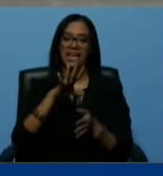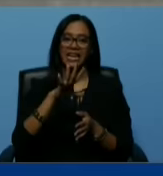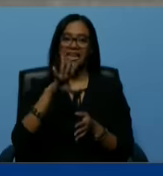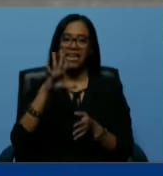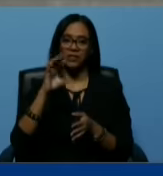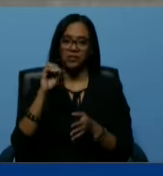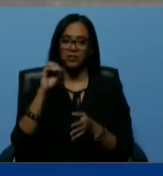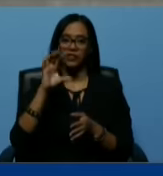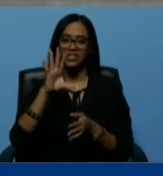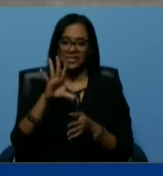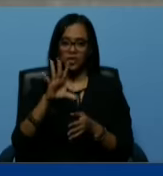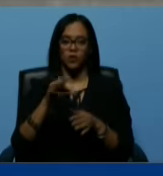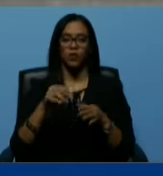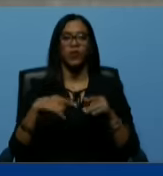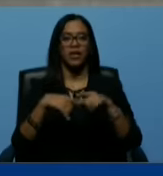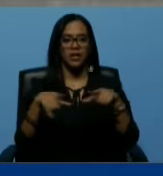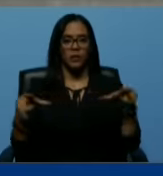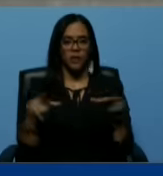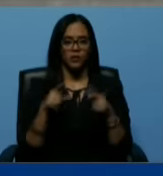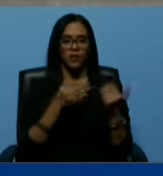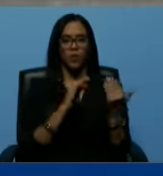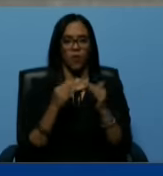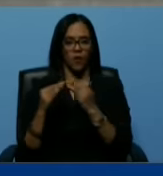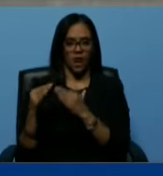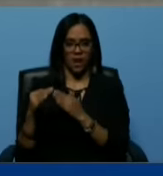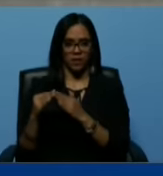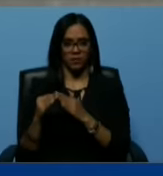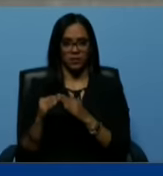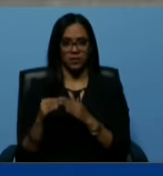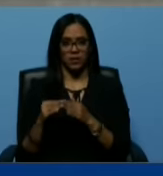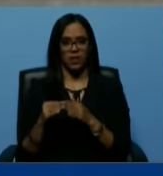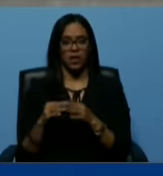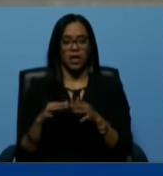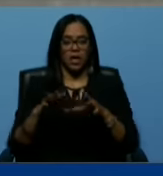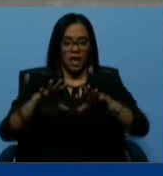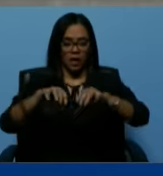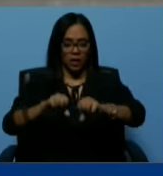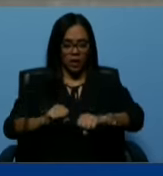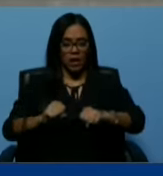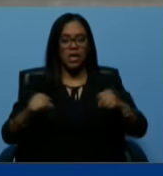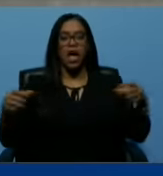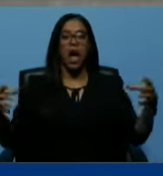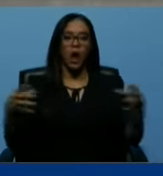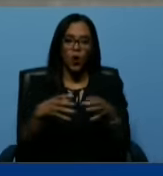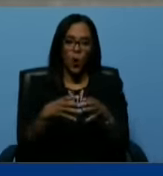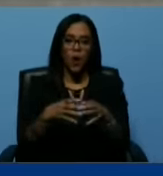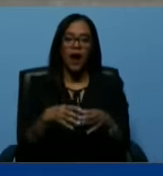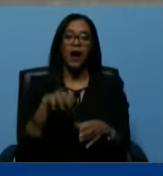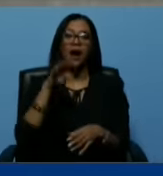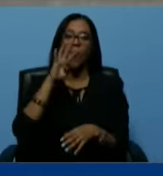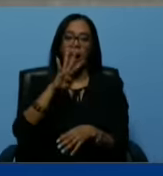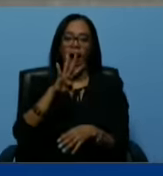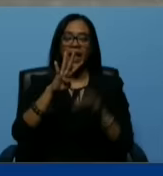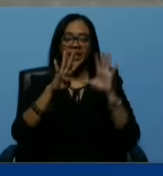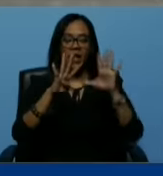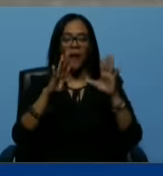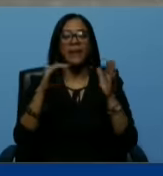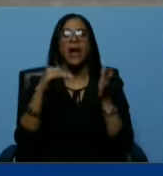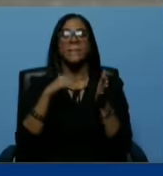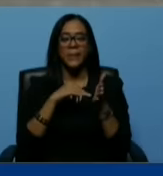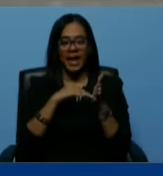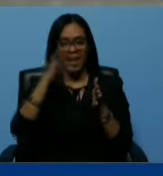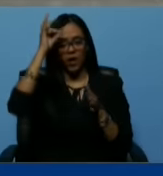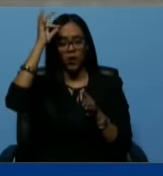4.505 circuitos comunales, que engloban y agrupan a 49.000